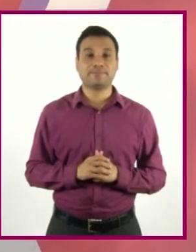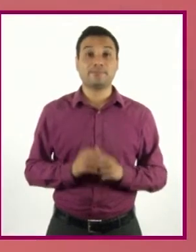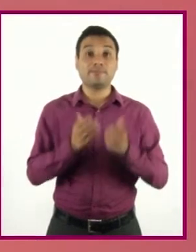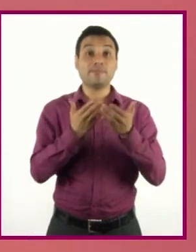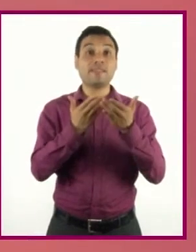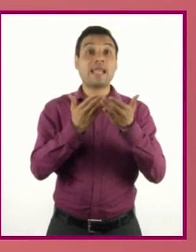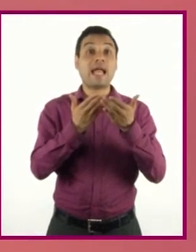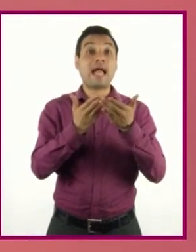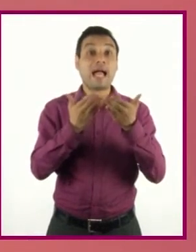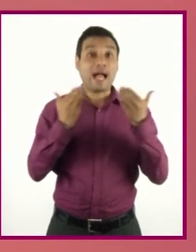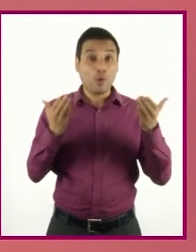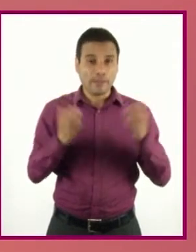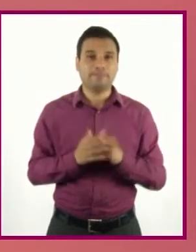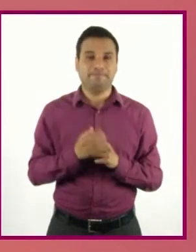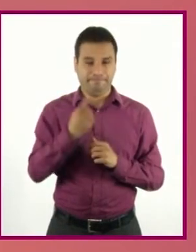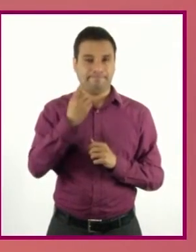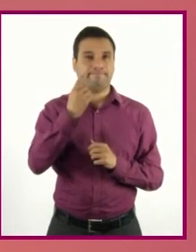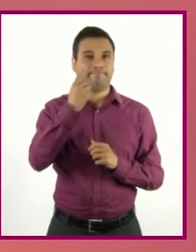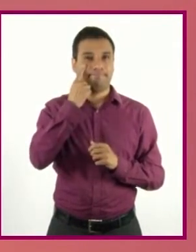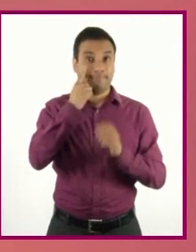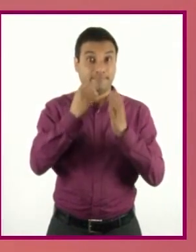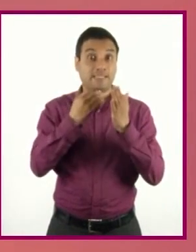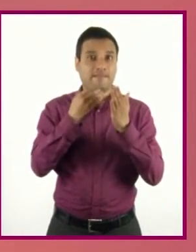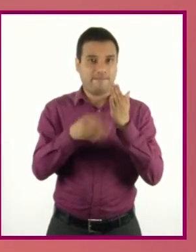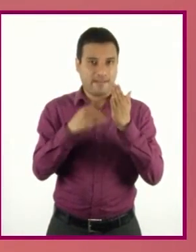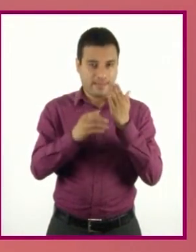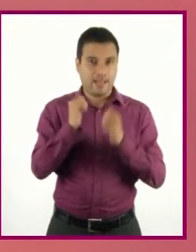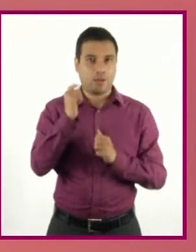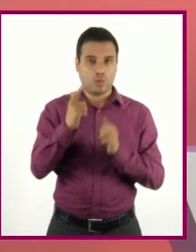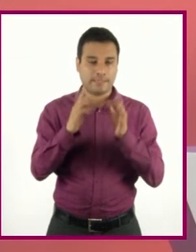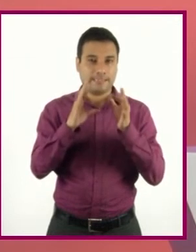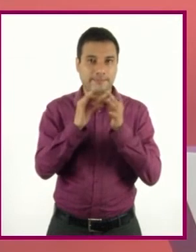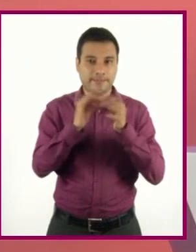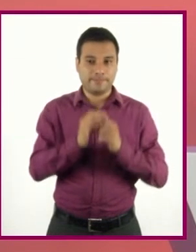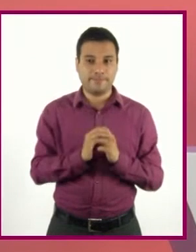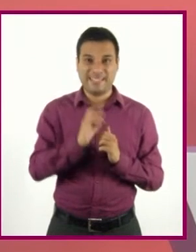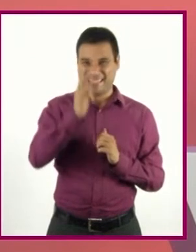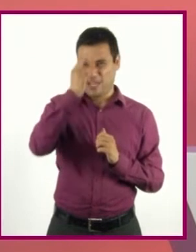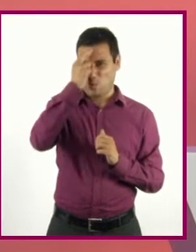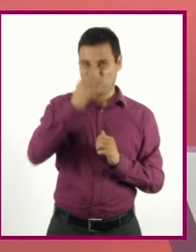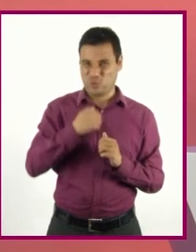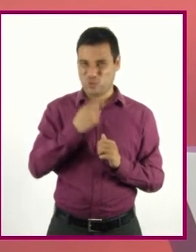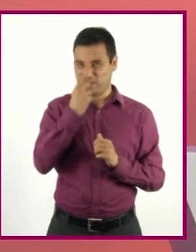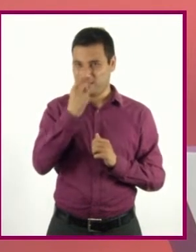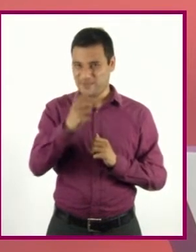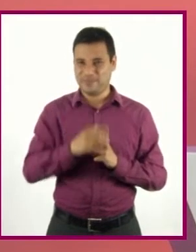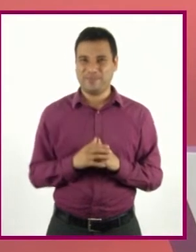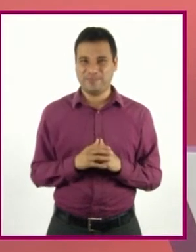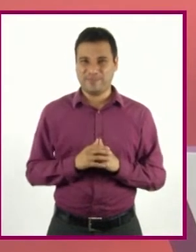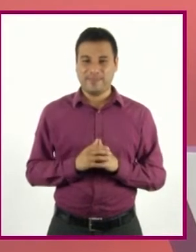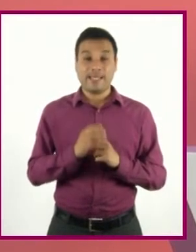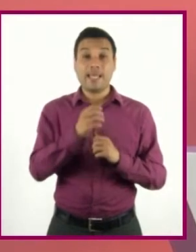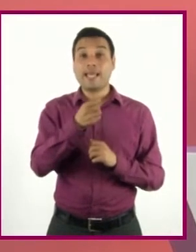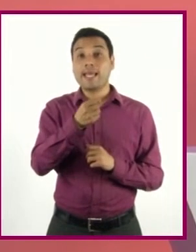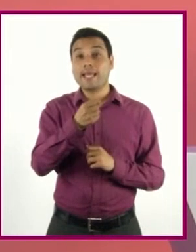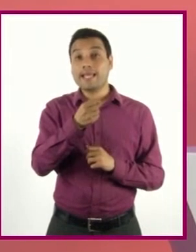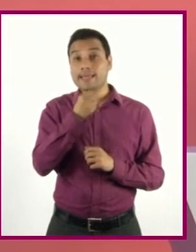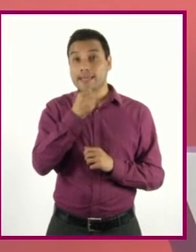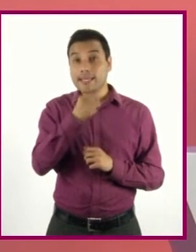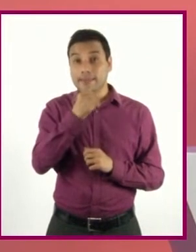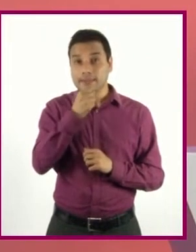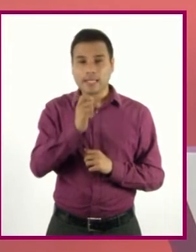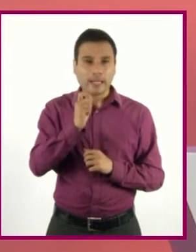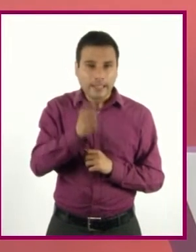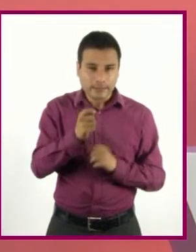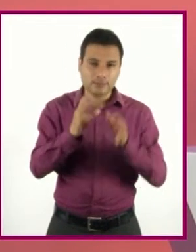Ahora vamos a algo que había quedado pendiente. Si recuerdan, cuando hablamos de la definición de entrevista, mencionamos